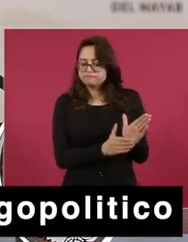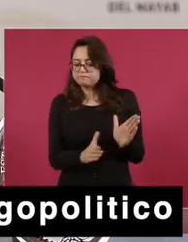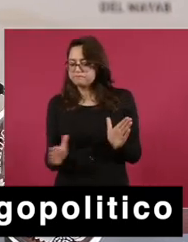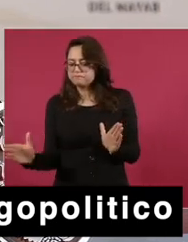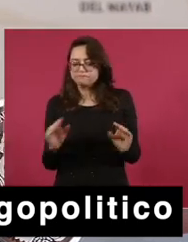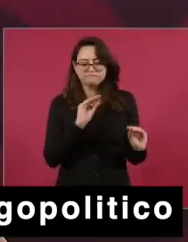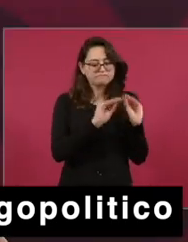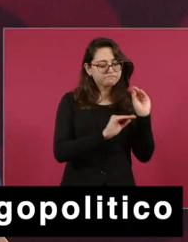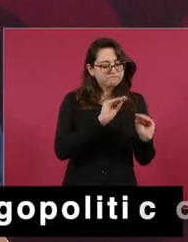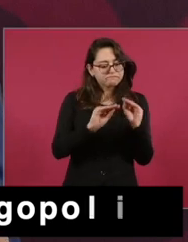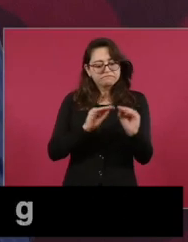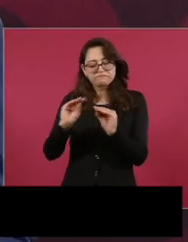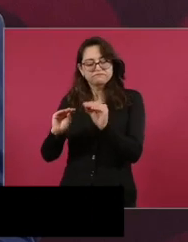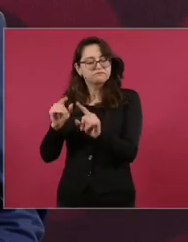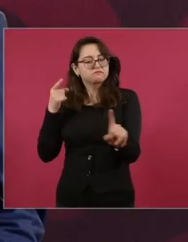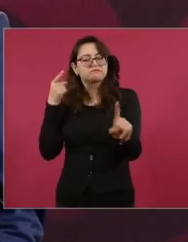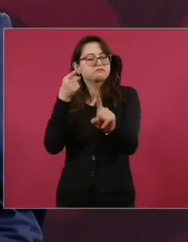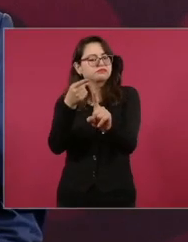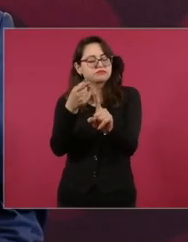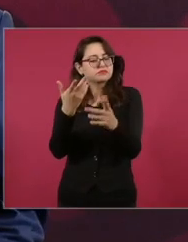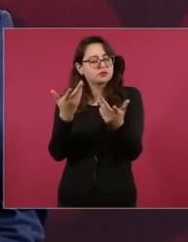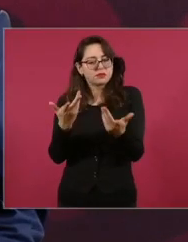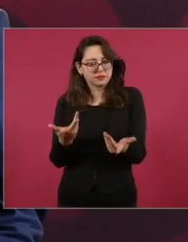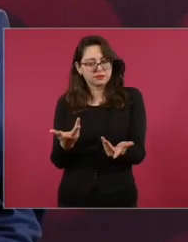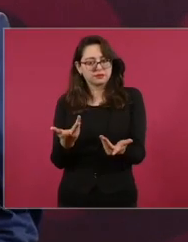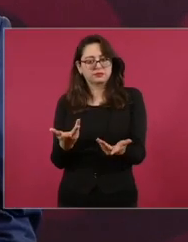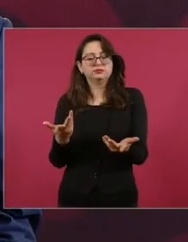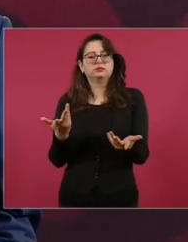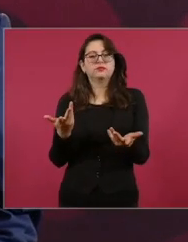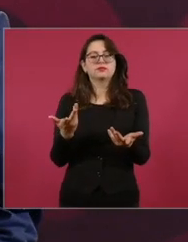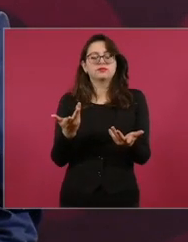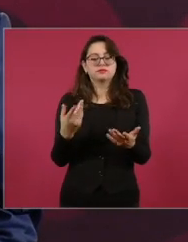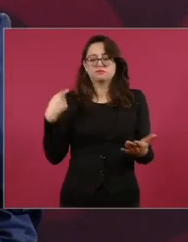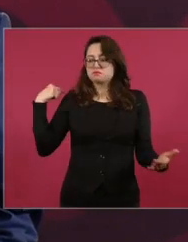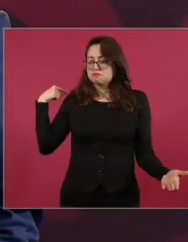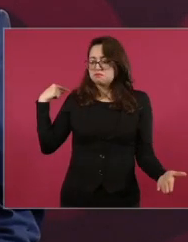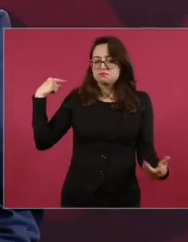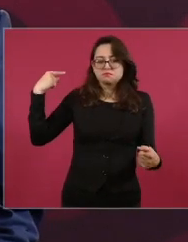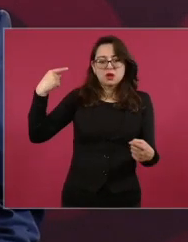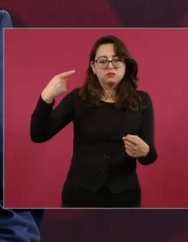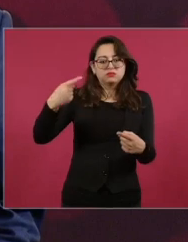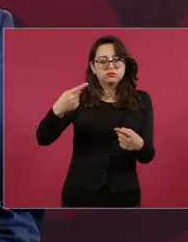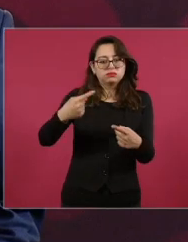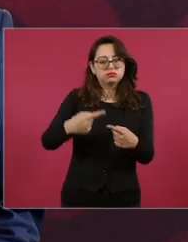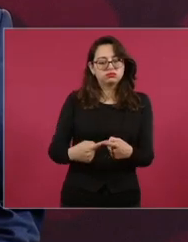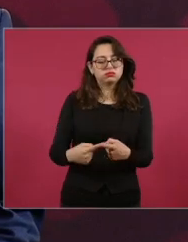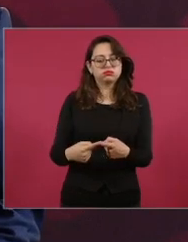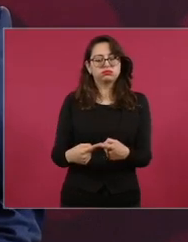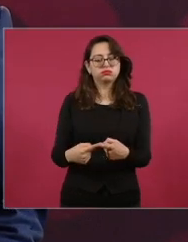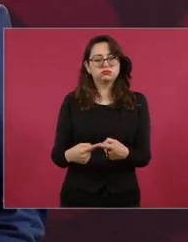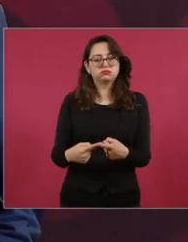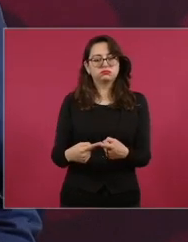pues son más de 18.000 kilómetros. La empresa Canadian Pacific Kansas City ha manifestado su interés en dar el servicio de pasajeros